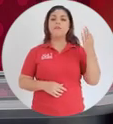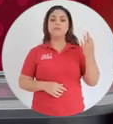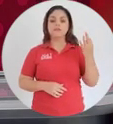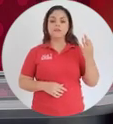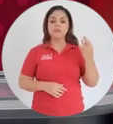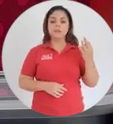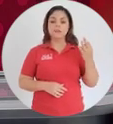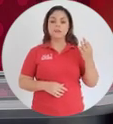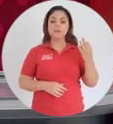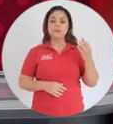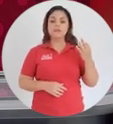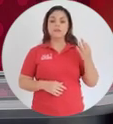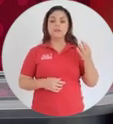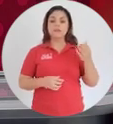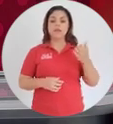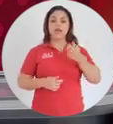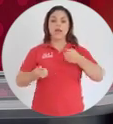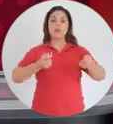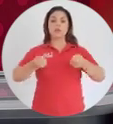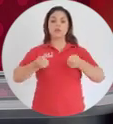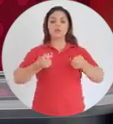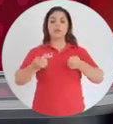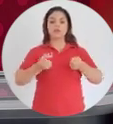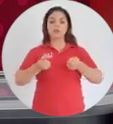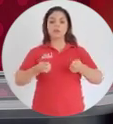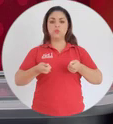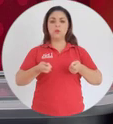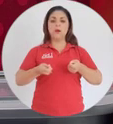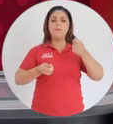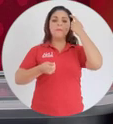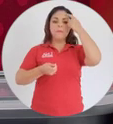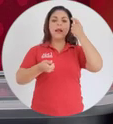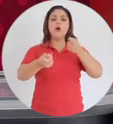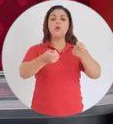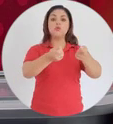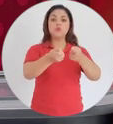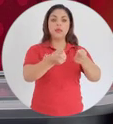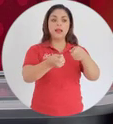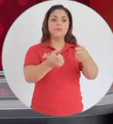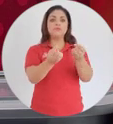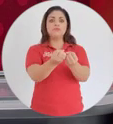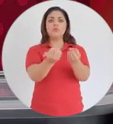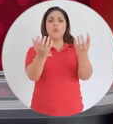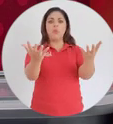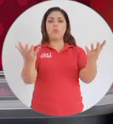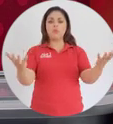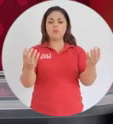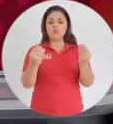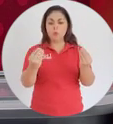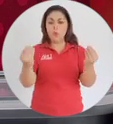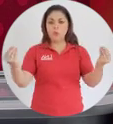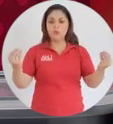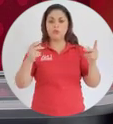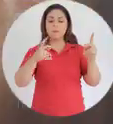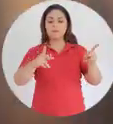formas autoritarias de dominación para controlar esa abundante